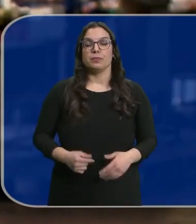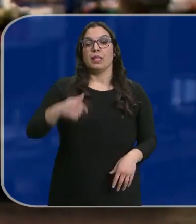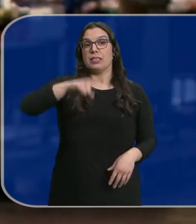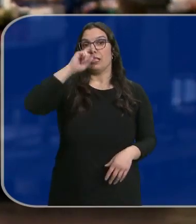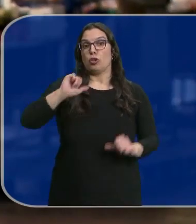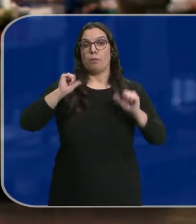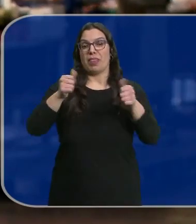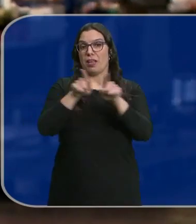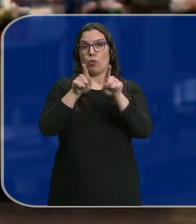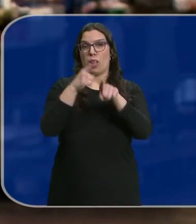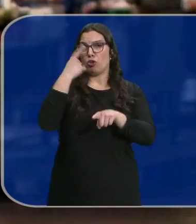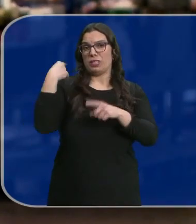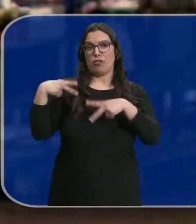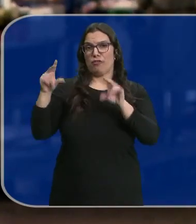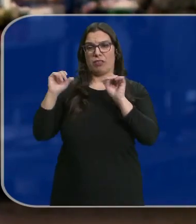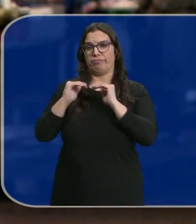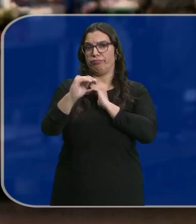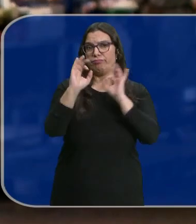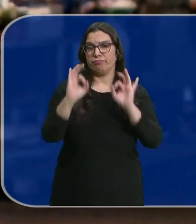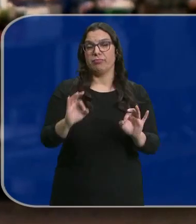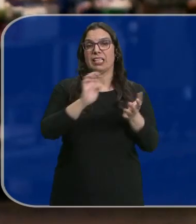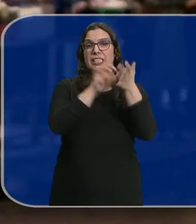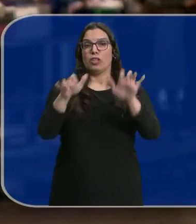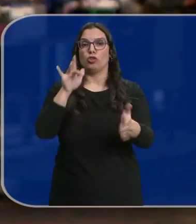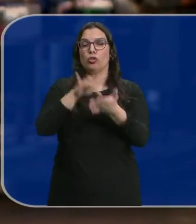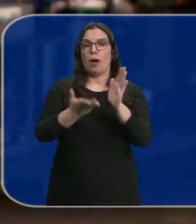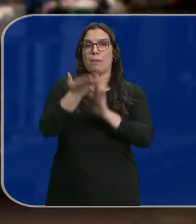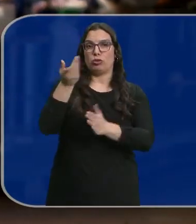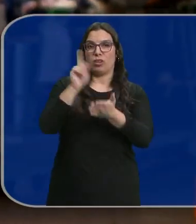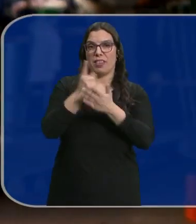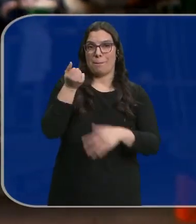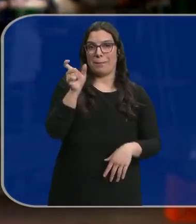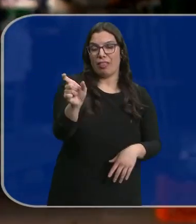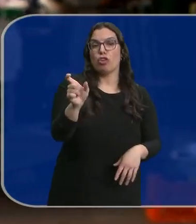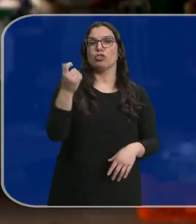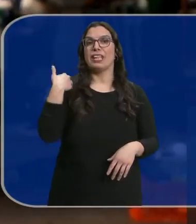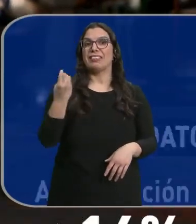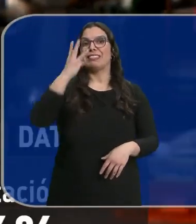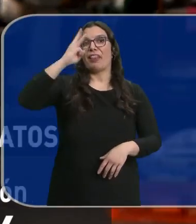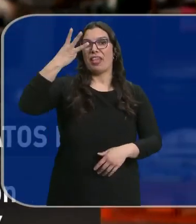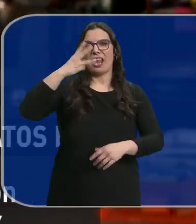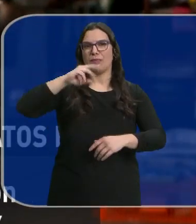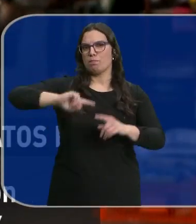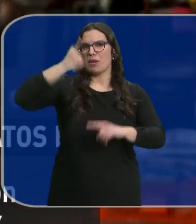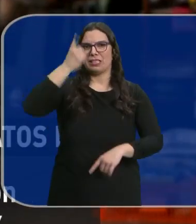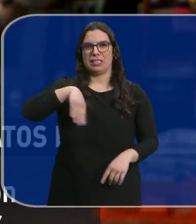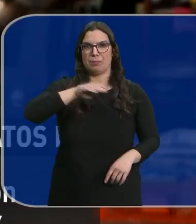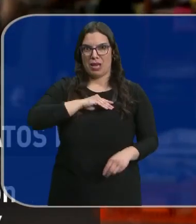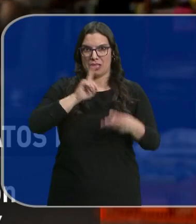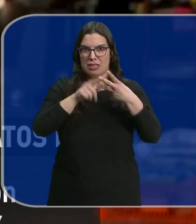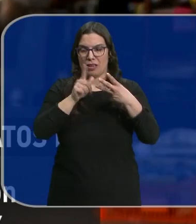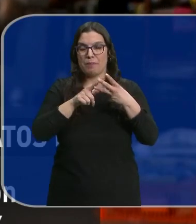2023 comienza tal y como terminó 2022. Castilla y León anota una nueva subida de los precios, la tercera más alta de nuestro país. Y se